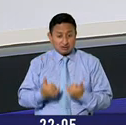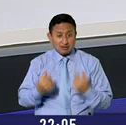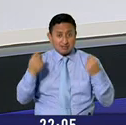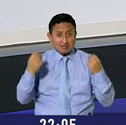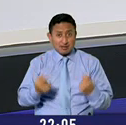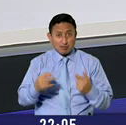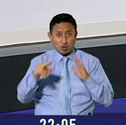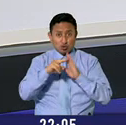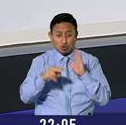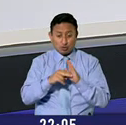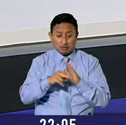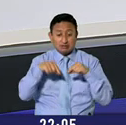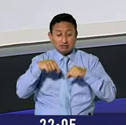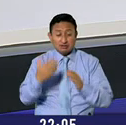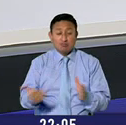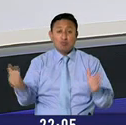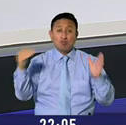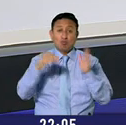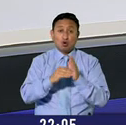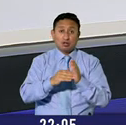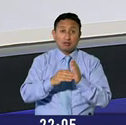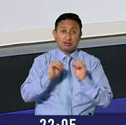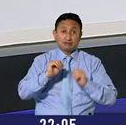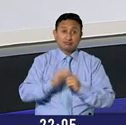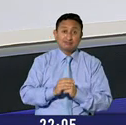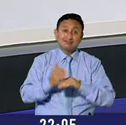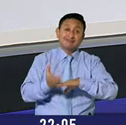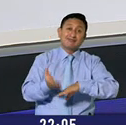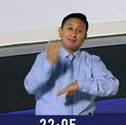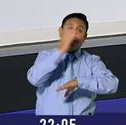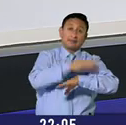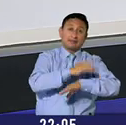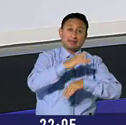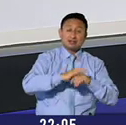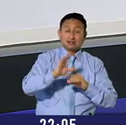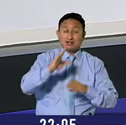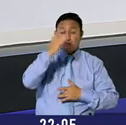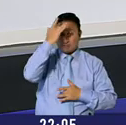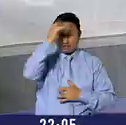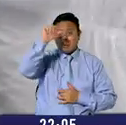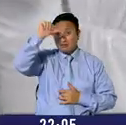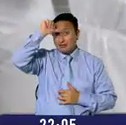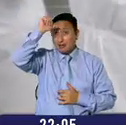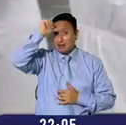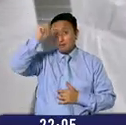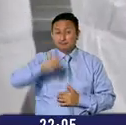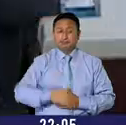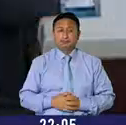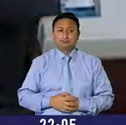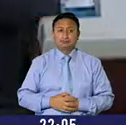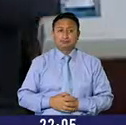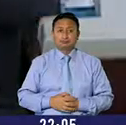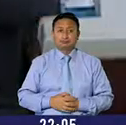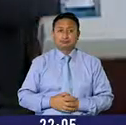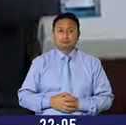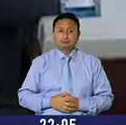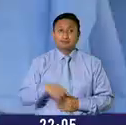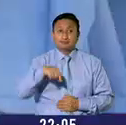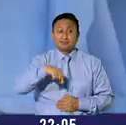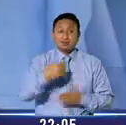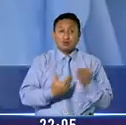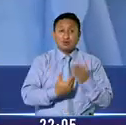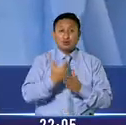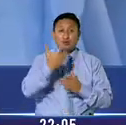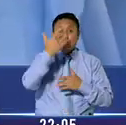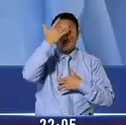con la variante Delta. La preocupación de esta nueva variante del coronavirus hallada en Sudáfrica llegó a Ecuador.